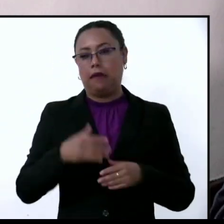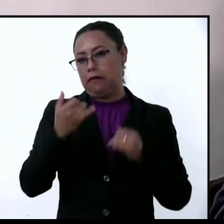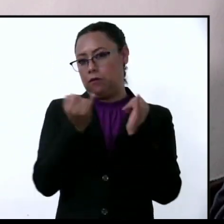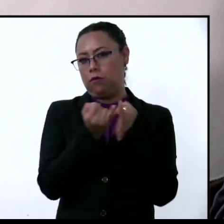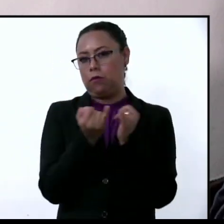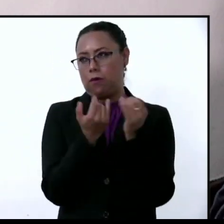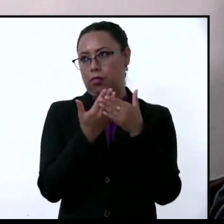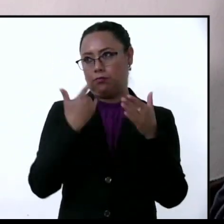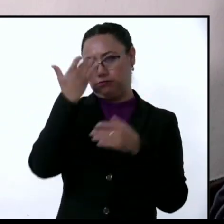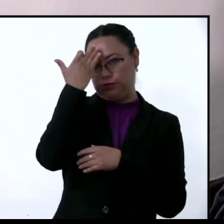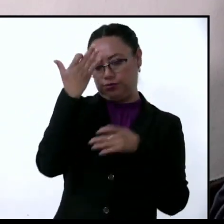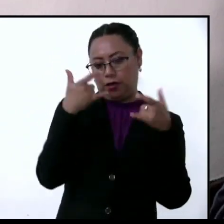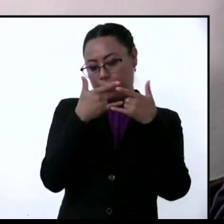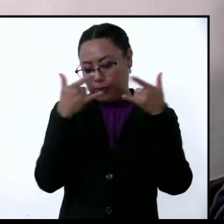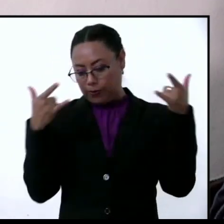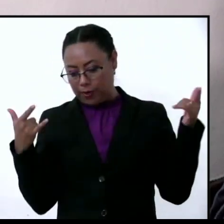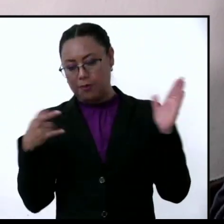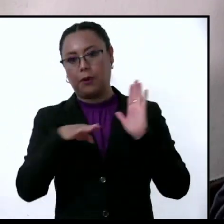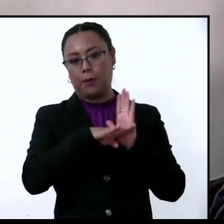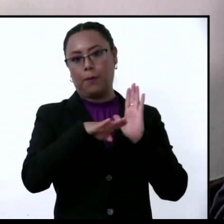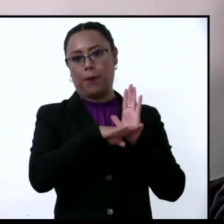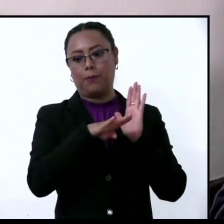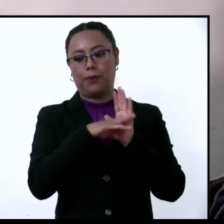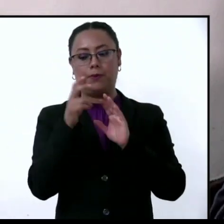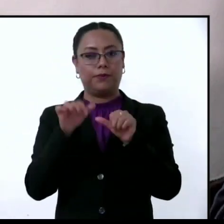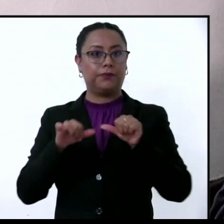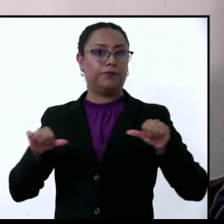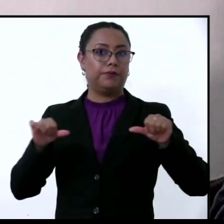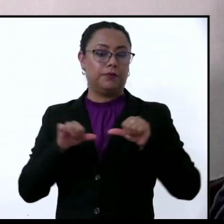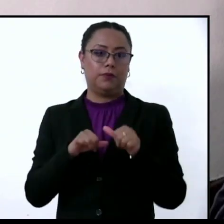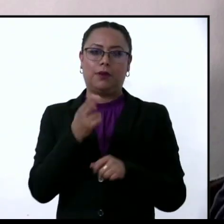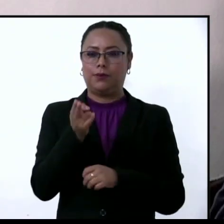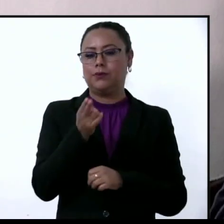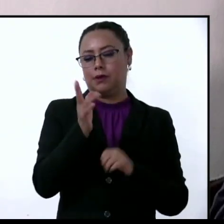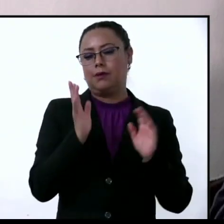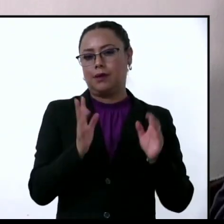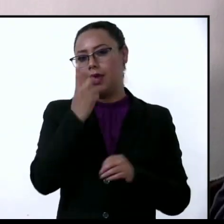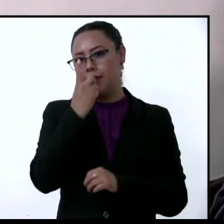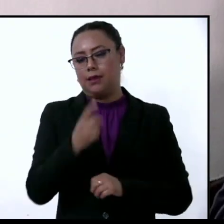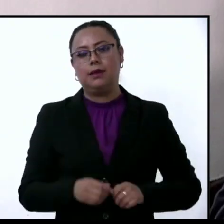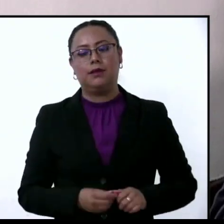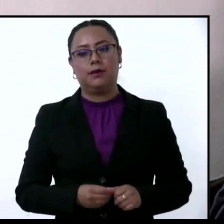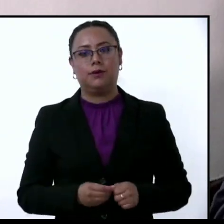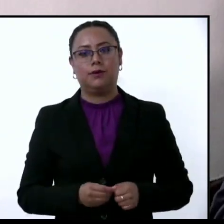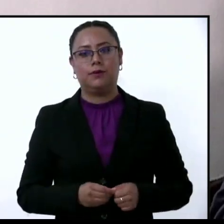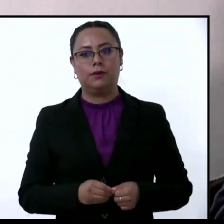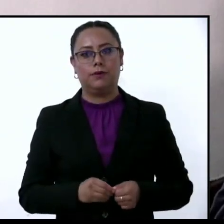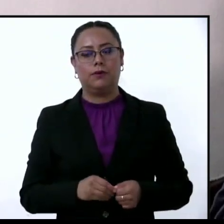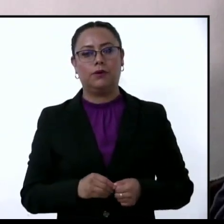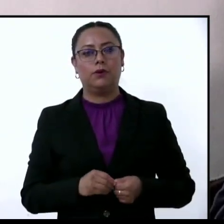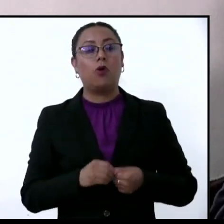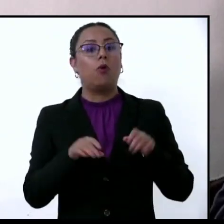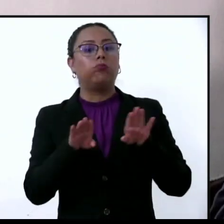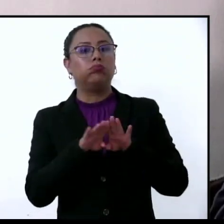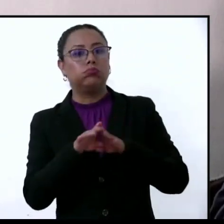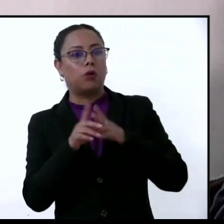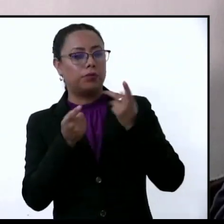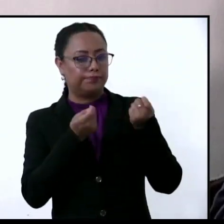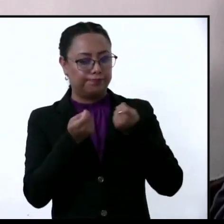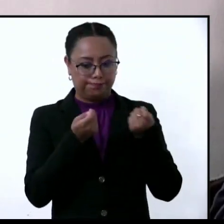que se tenía en esa área, creo que usted ha mostrado que bajo esa buena dirección que ha